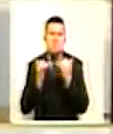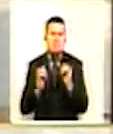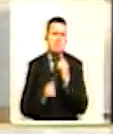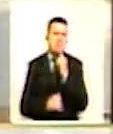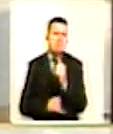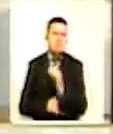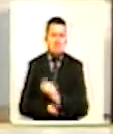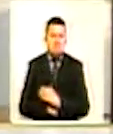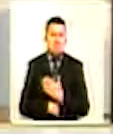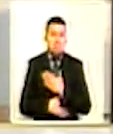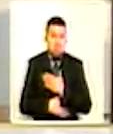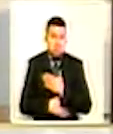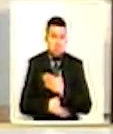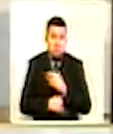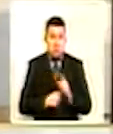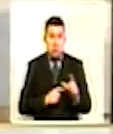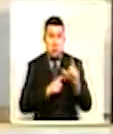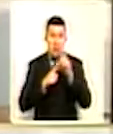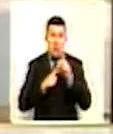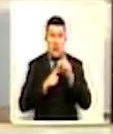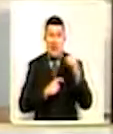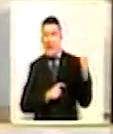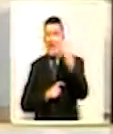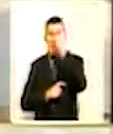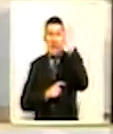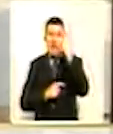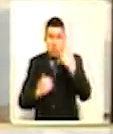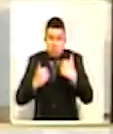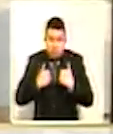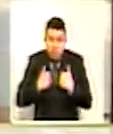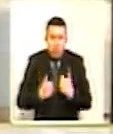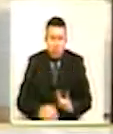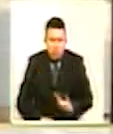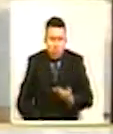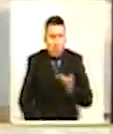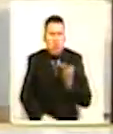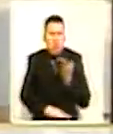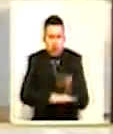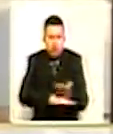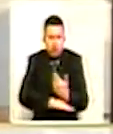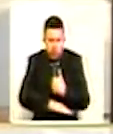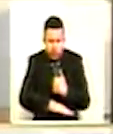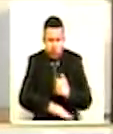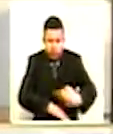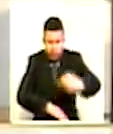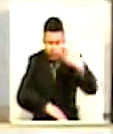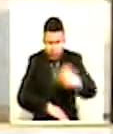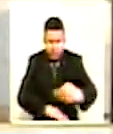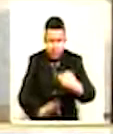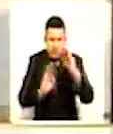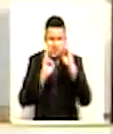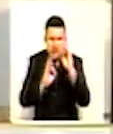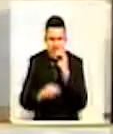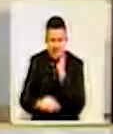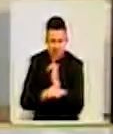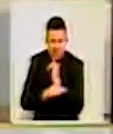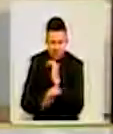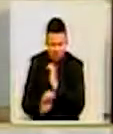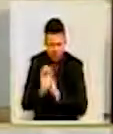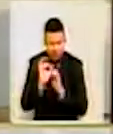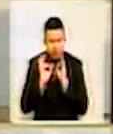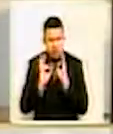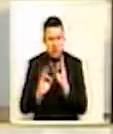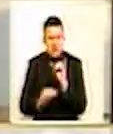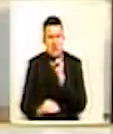senadores, diciendo que como Procurador General de la Nación me propongo ser garante de la